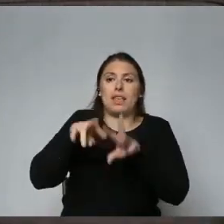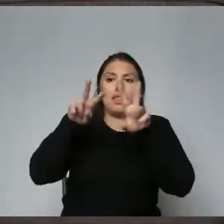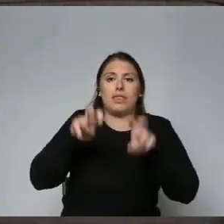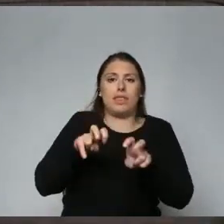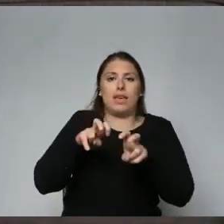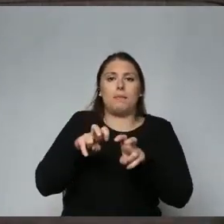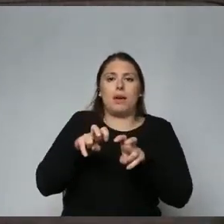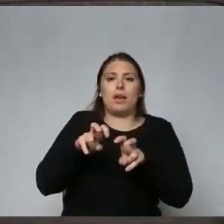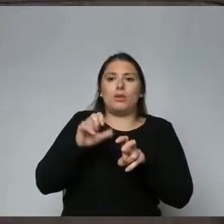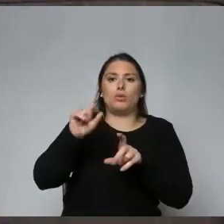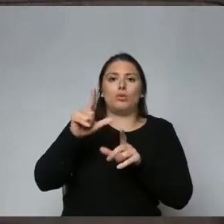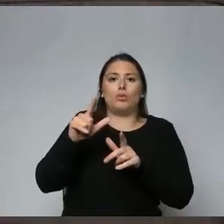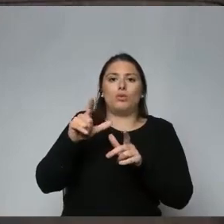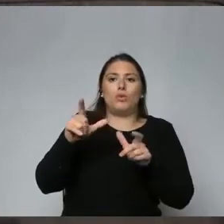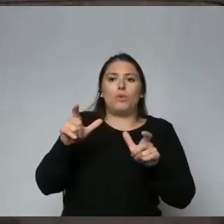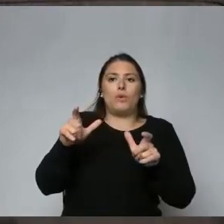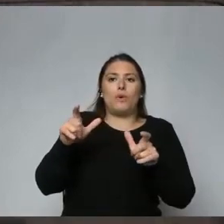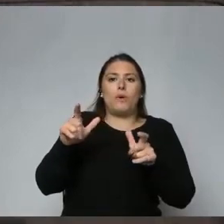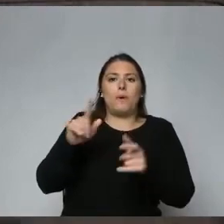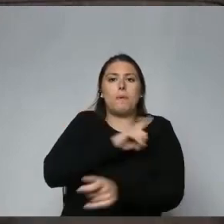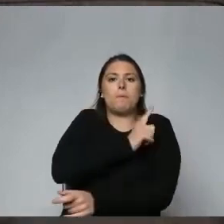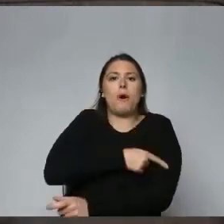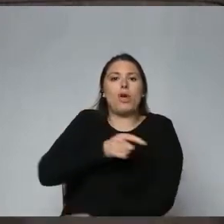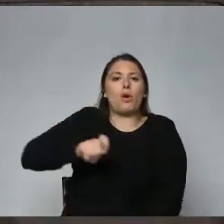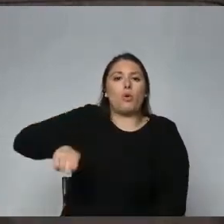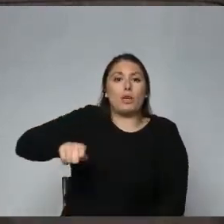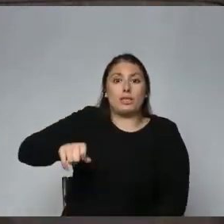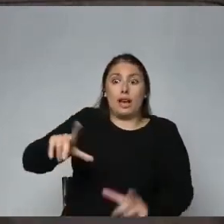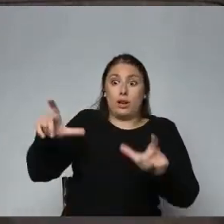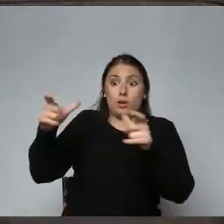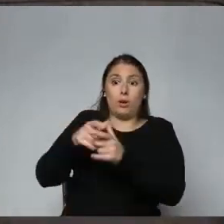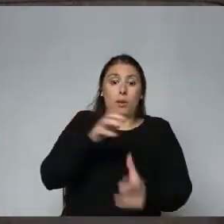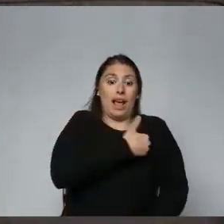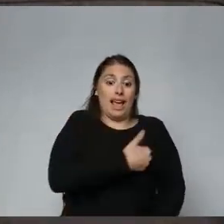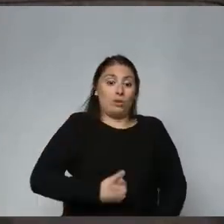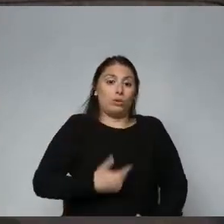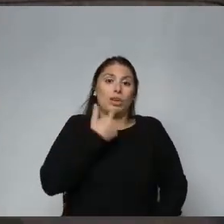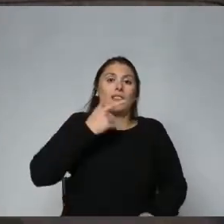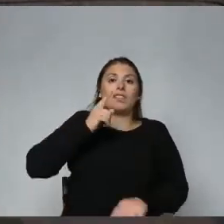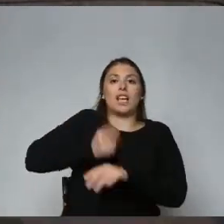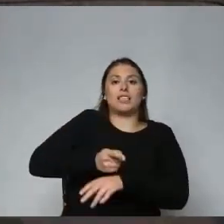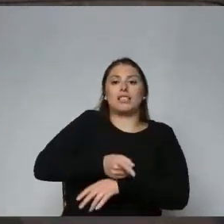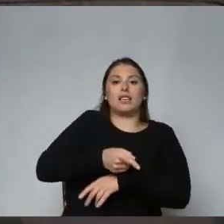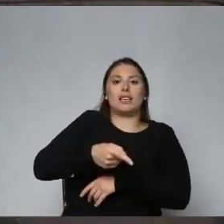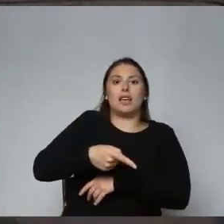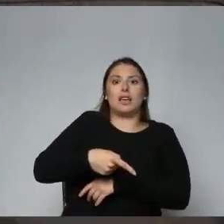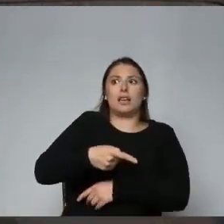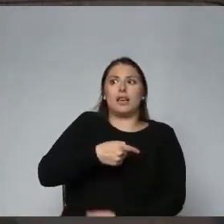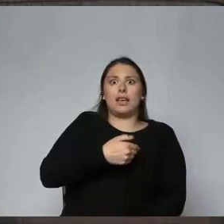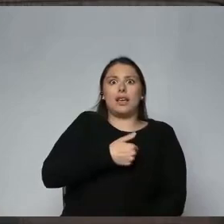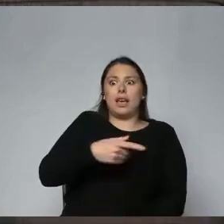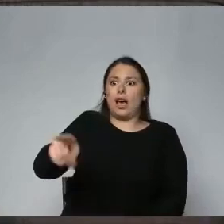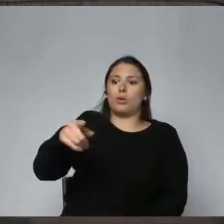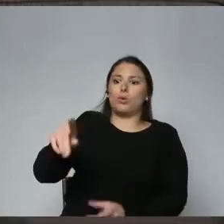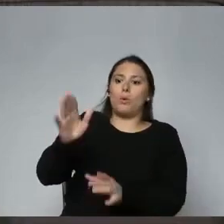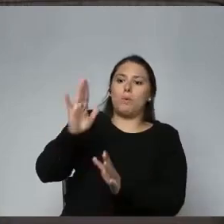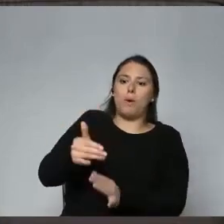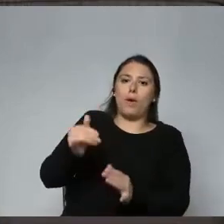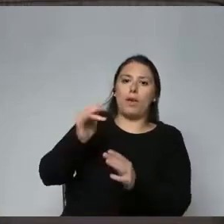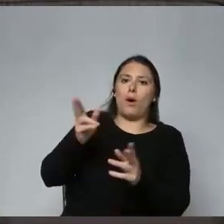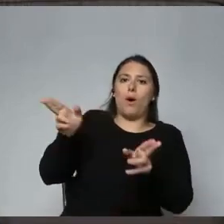del Poder Judicial. O sea, hay un órgano que es el Poder Ejecutivo que dice cuándo el Poder Judicial puede actuar y